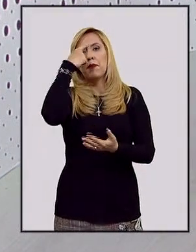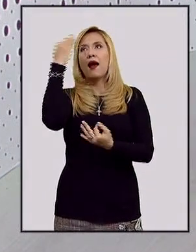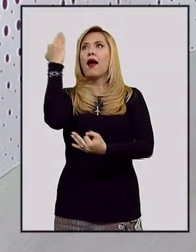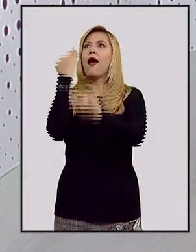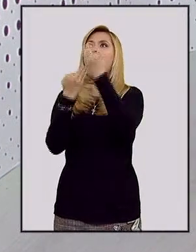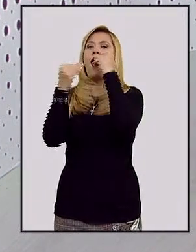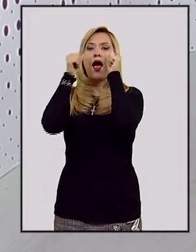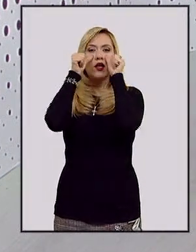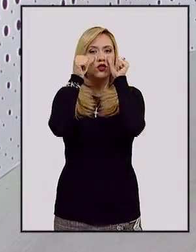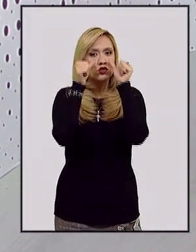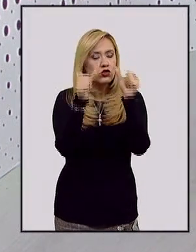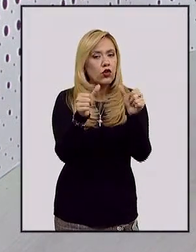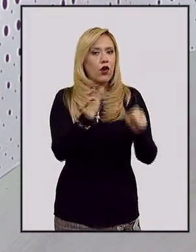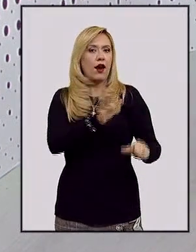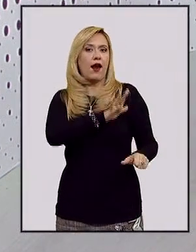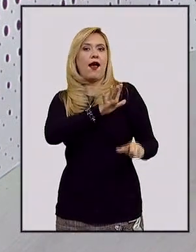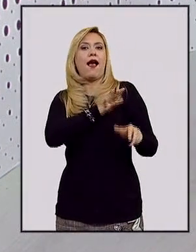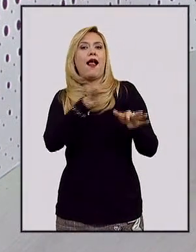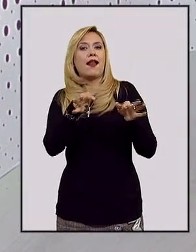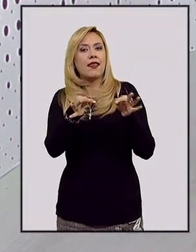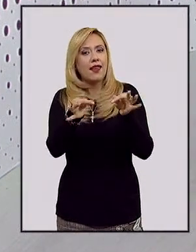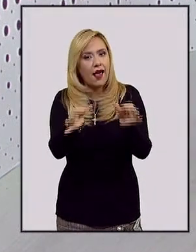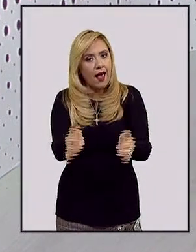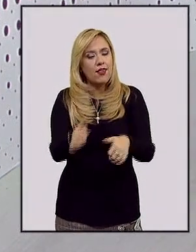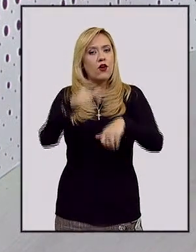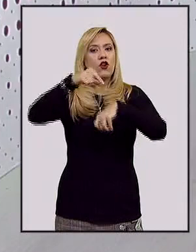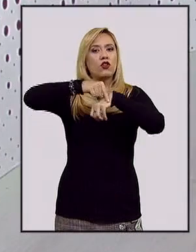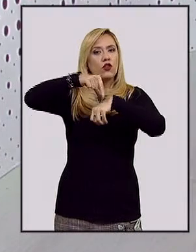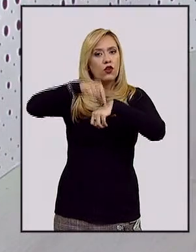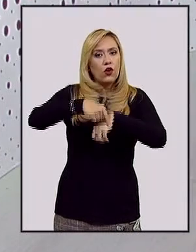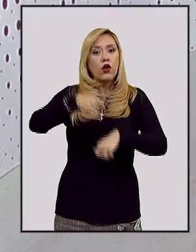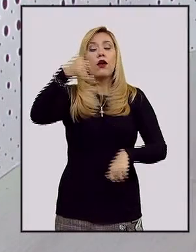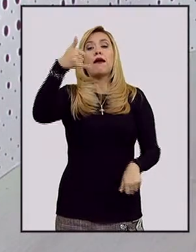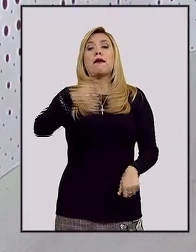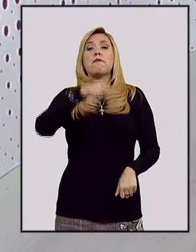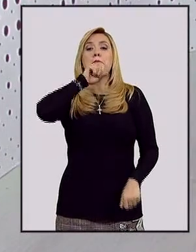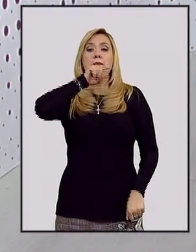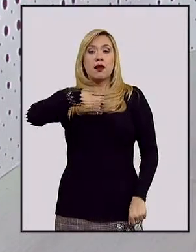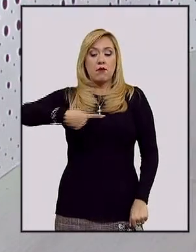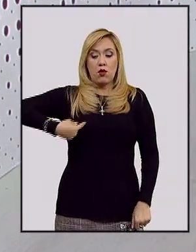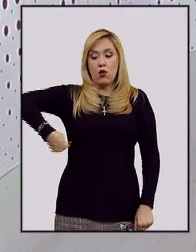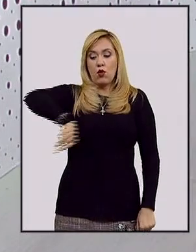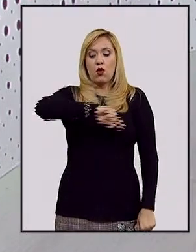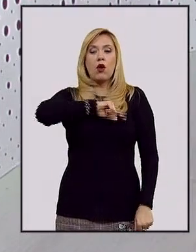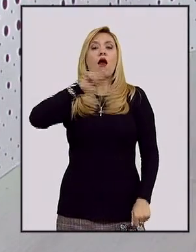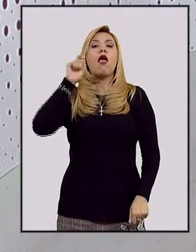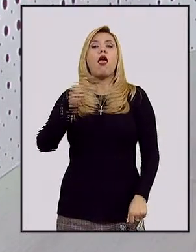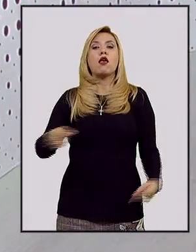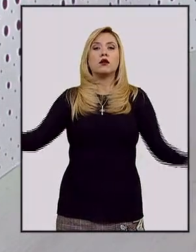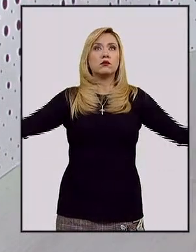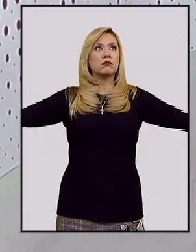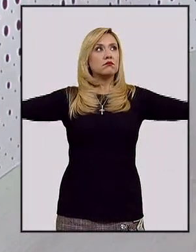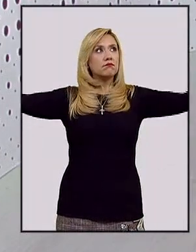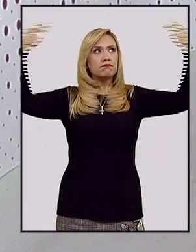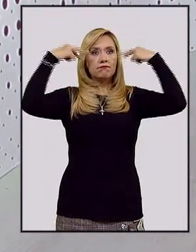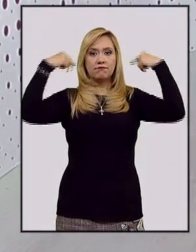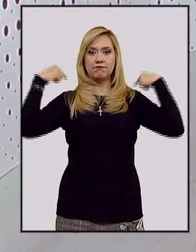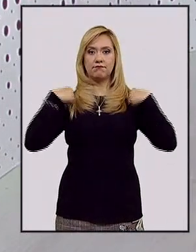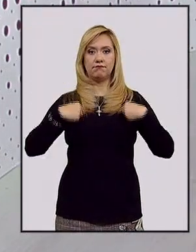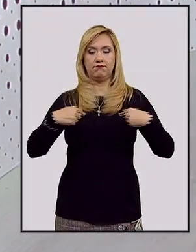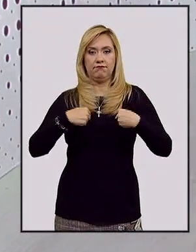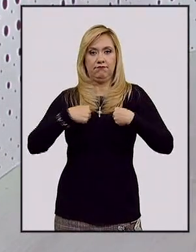una atención médica de calidad y que realmente seamos nosotras el centro de la atención y de